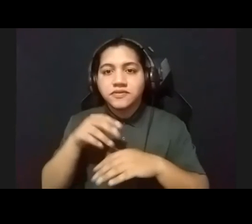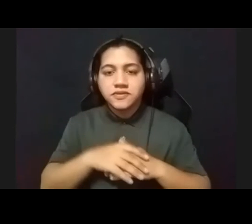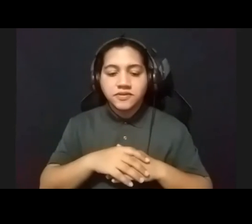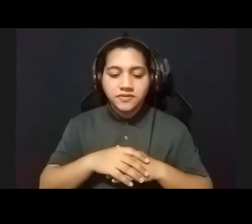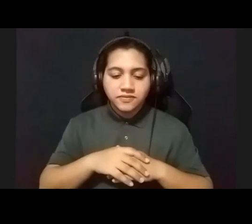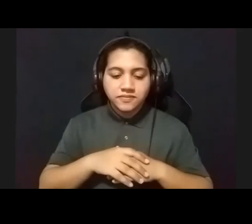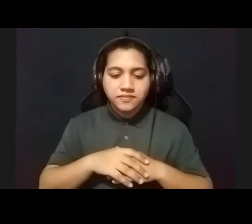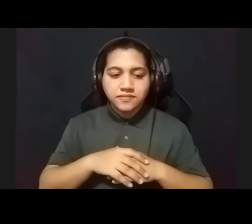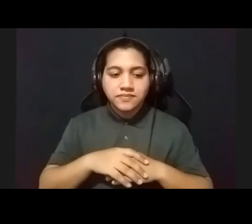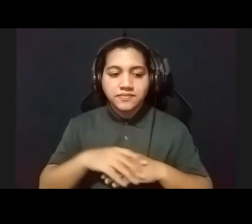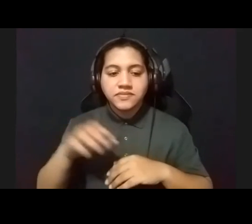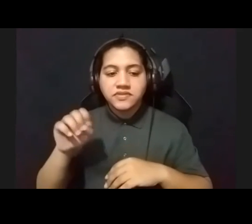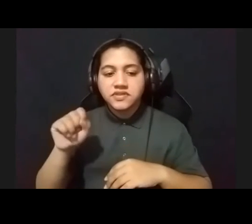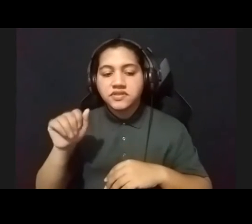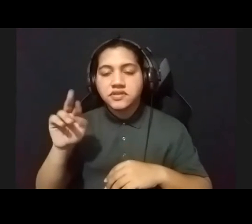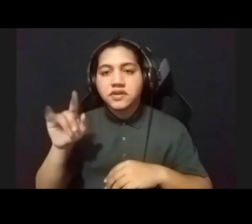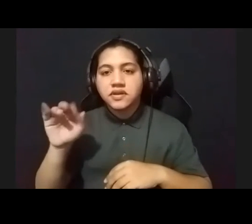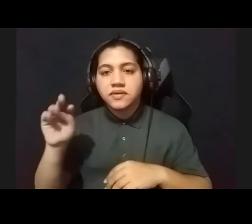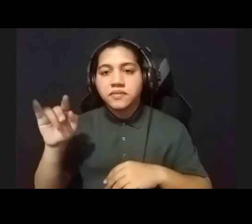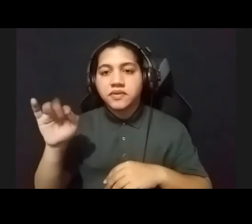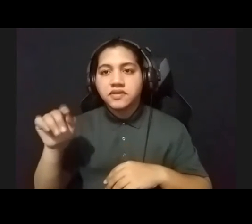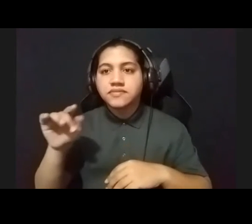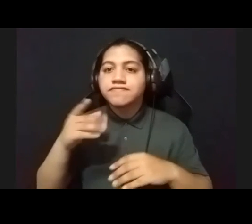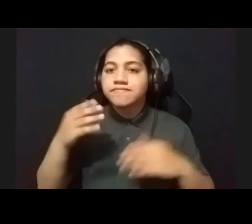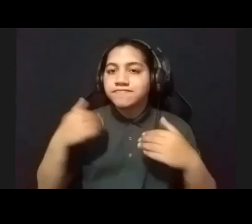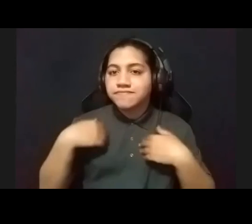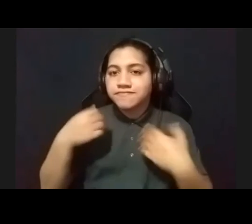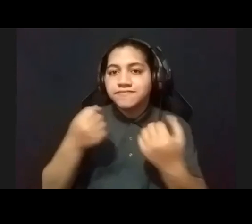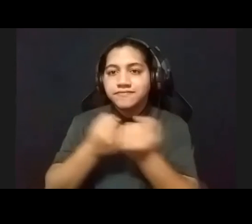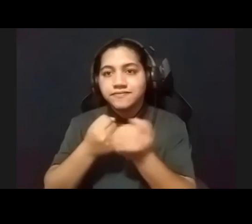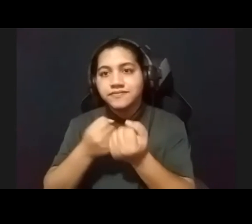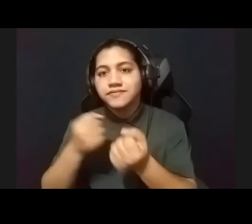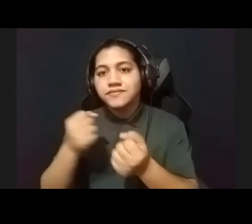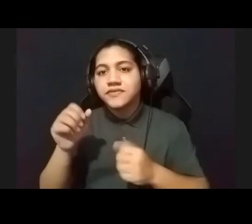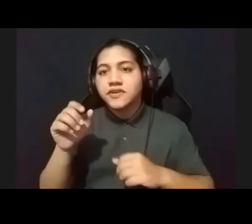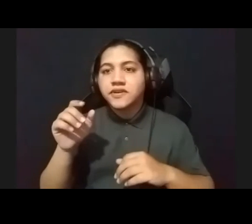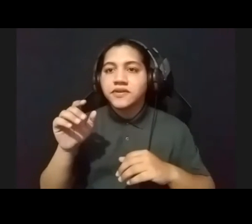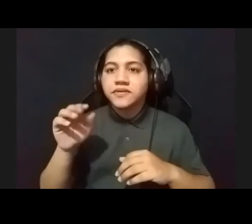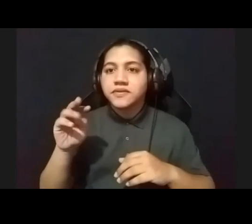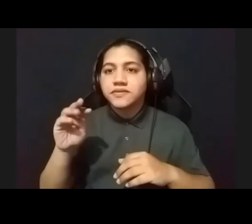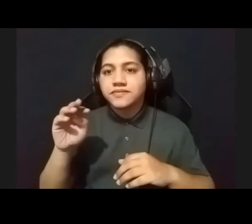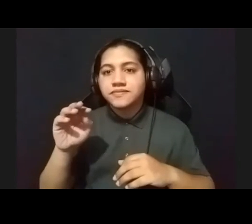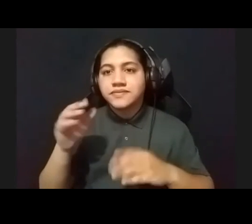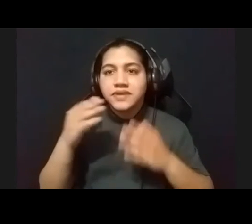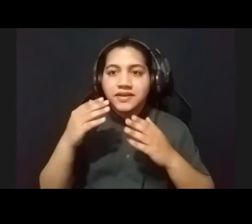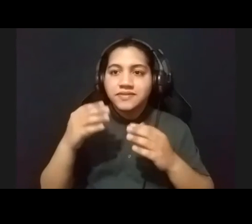Sara Méndez tiene el apoyo de muchos maestros y escuelas. Bravo, gracias Tere Marichal.